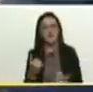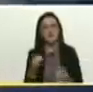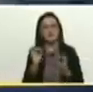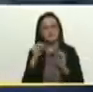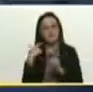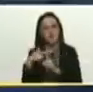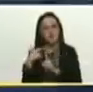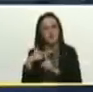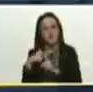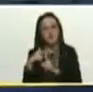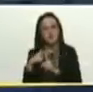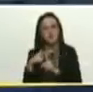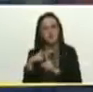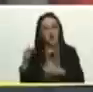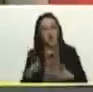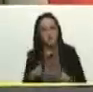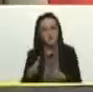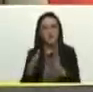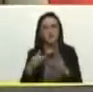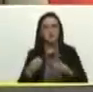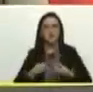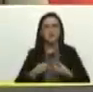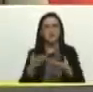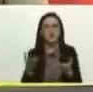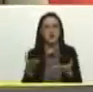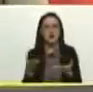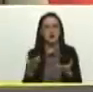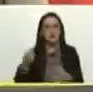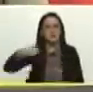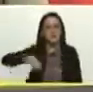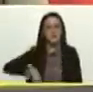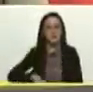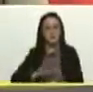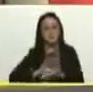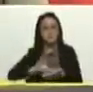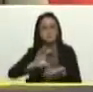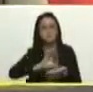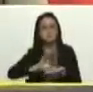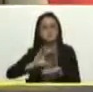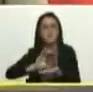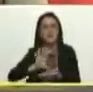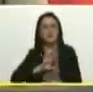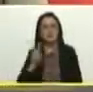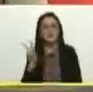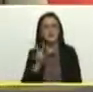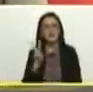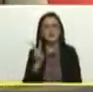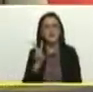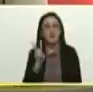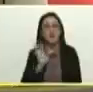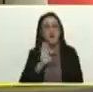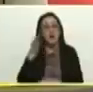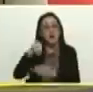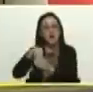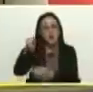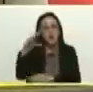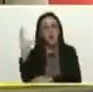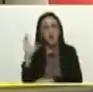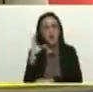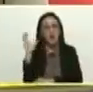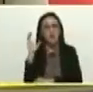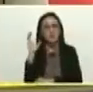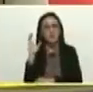dirección correcta para garantizarle sus inversiones de Venezuela en Colombia y que